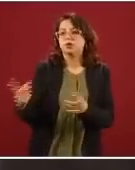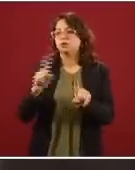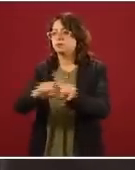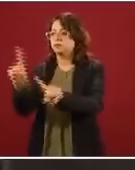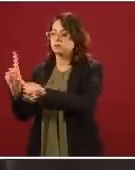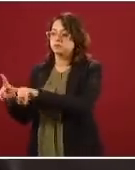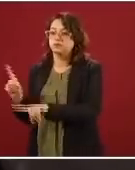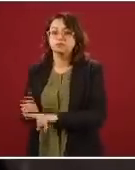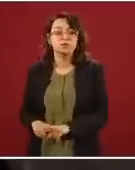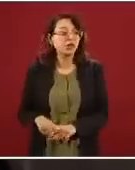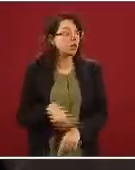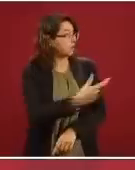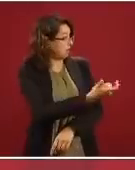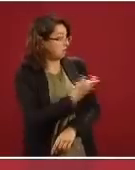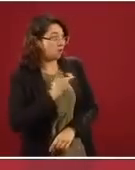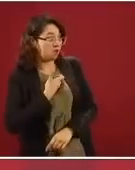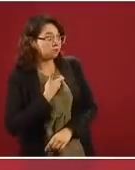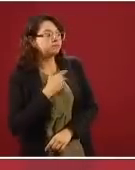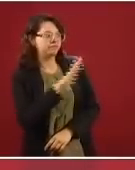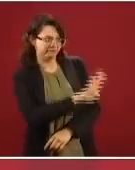No me das dinero,